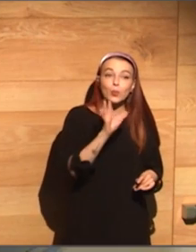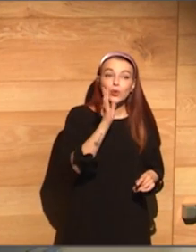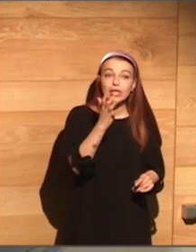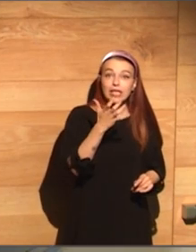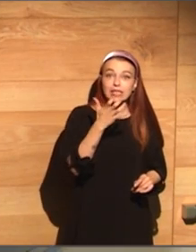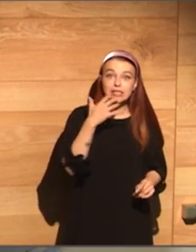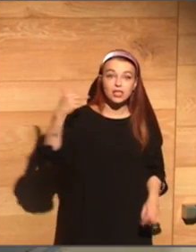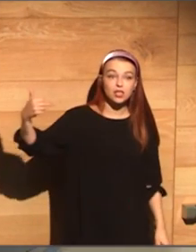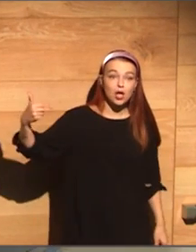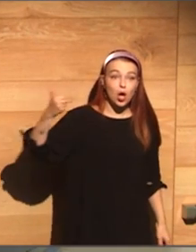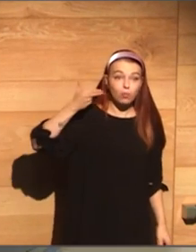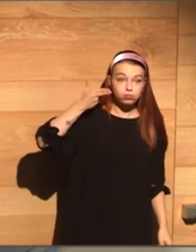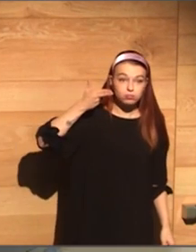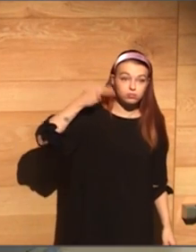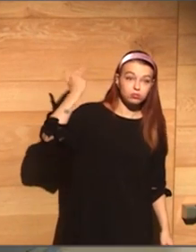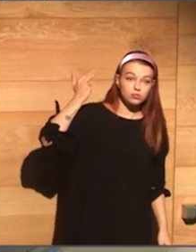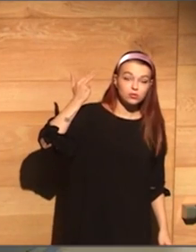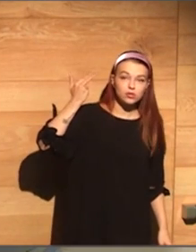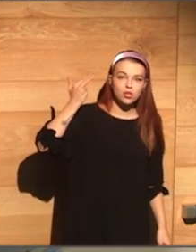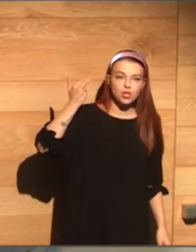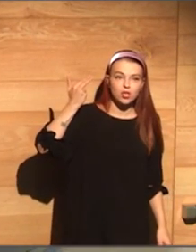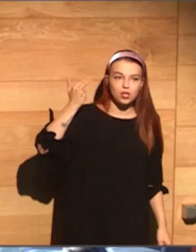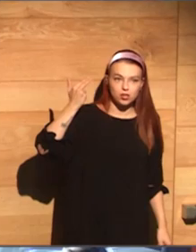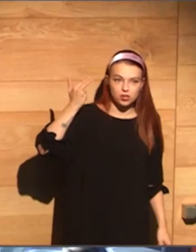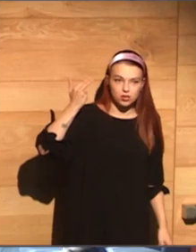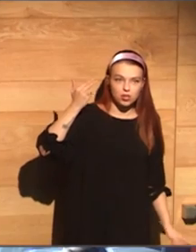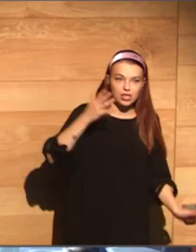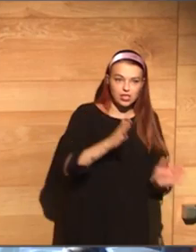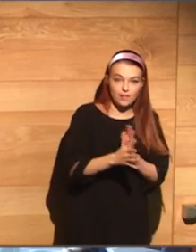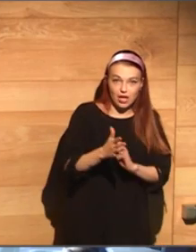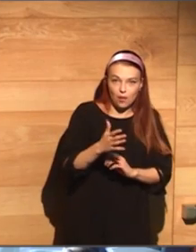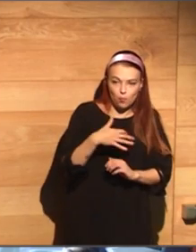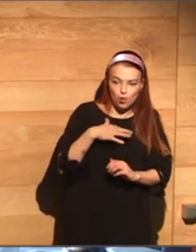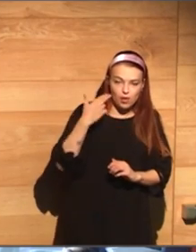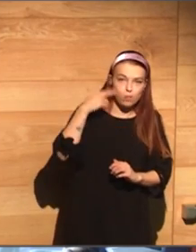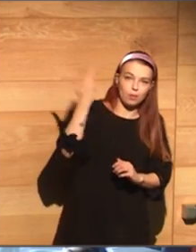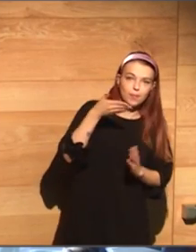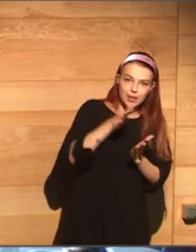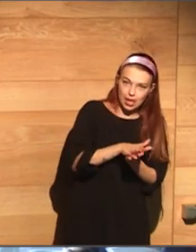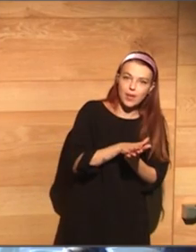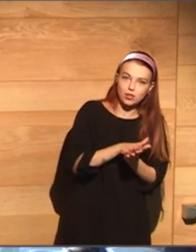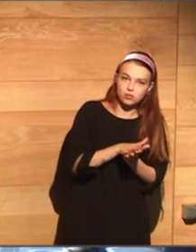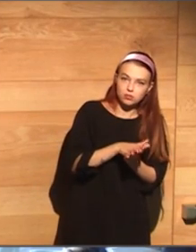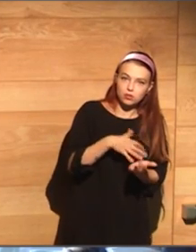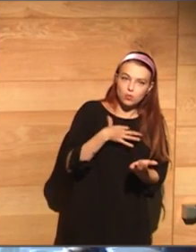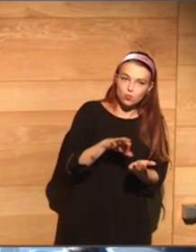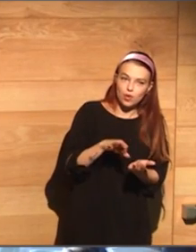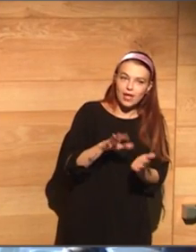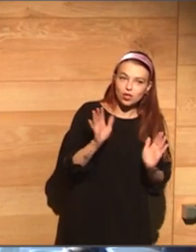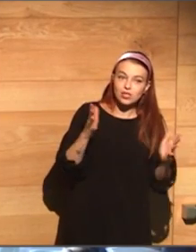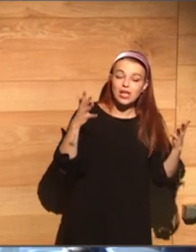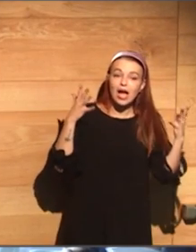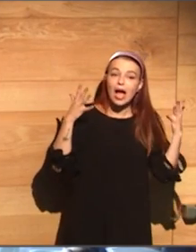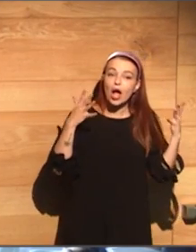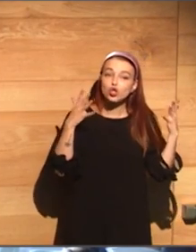cerca, o no son disparos que se pierden, sino que me dispara a mí y me mata, tío. Claro, claro. Sí. O sea, que la recomendación no es tanto no